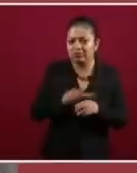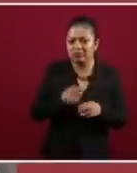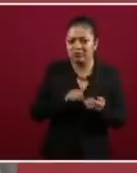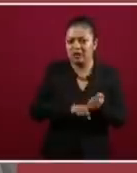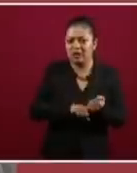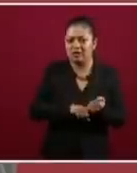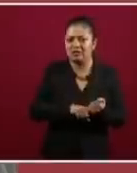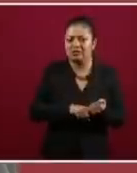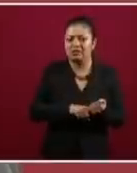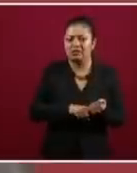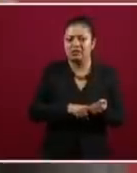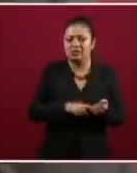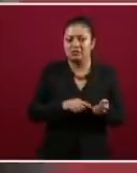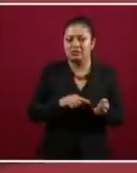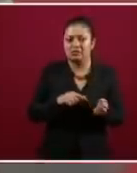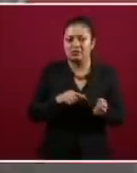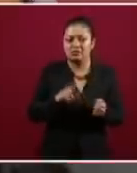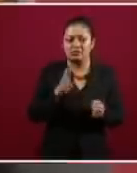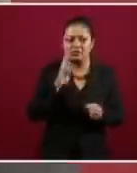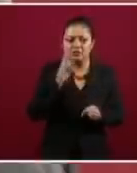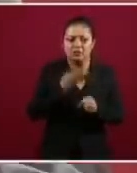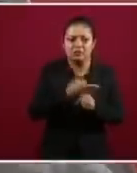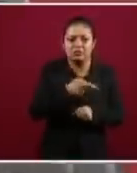comprados o alquilados, sino